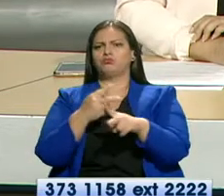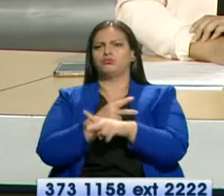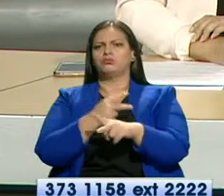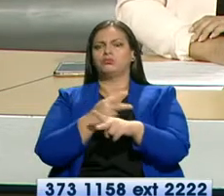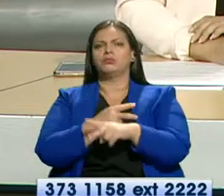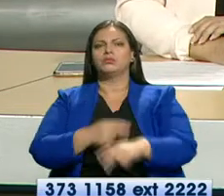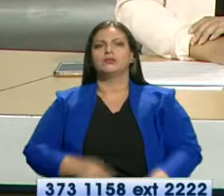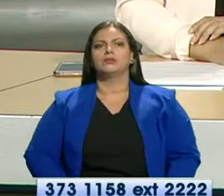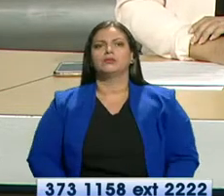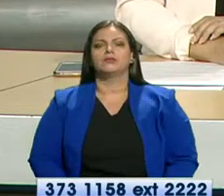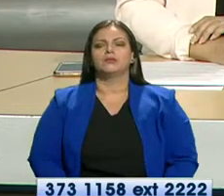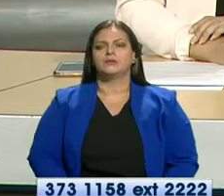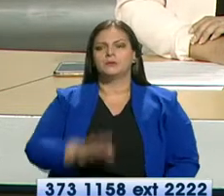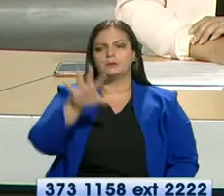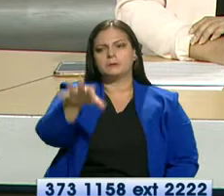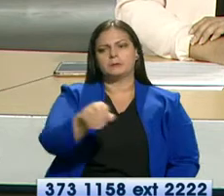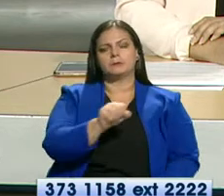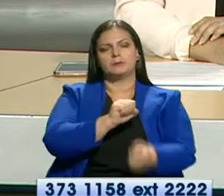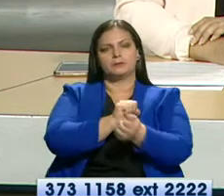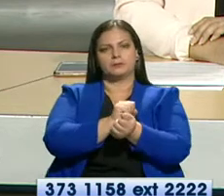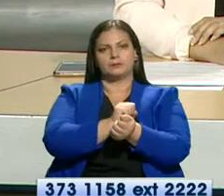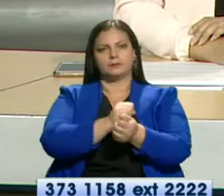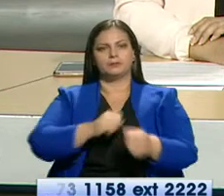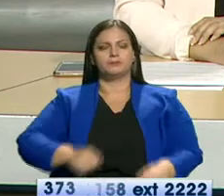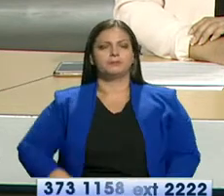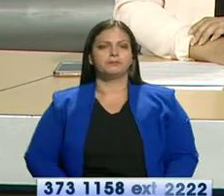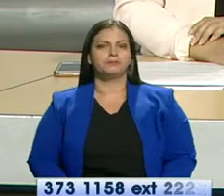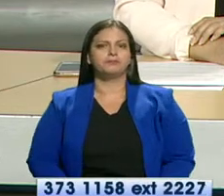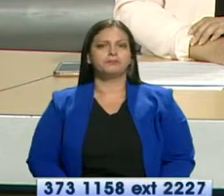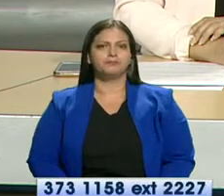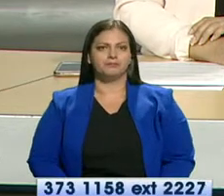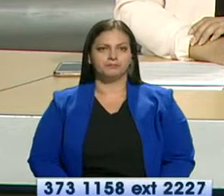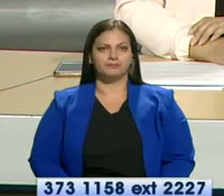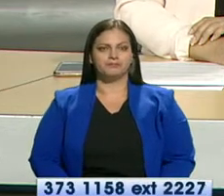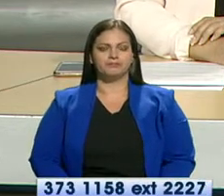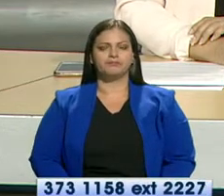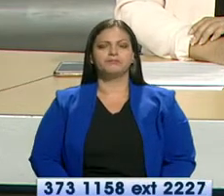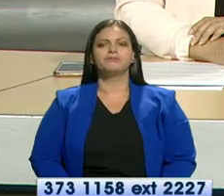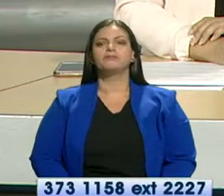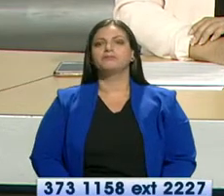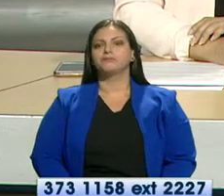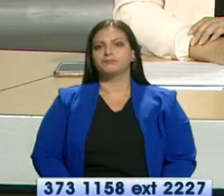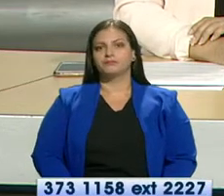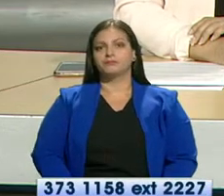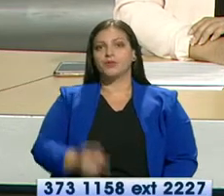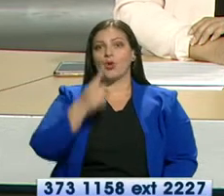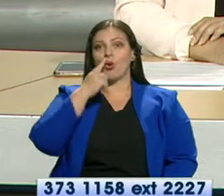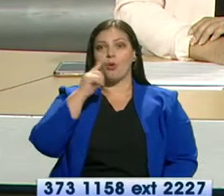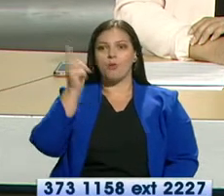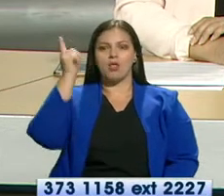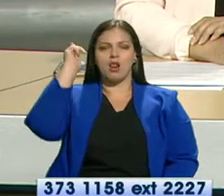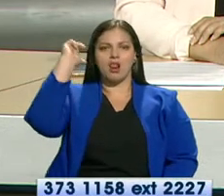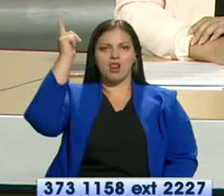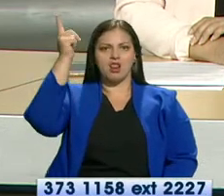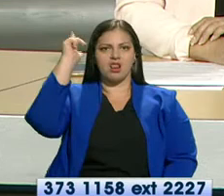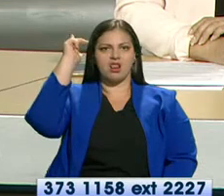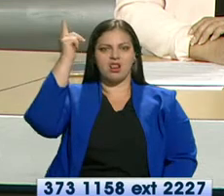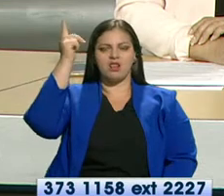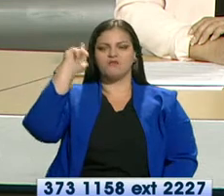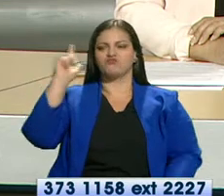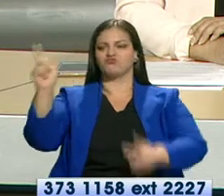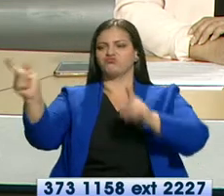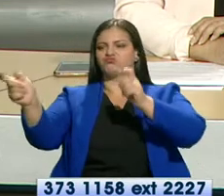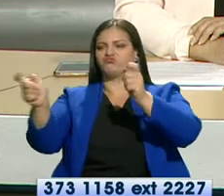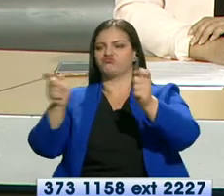Puerto Viejo, capital de la provincia de Manabí. El presunto cabecilla contaba con un largo, o cuenta con un